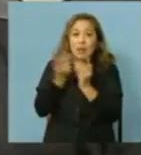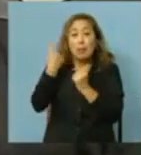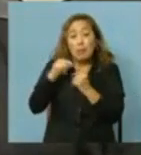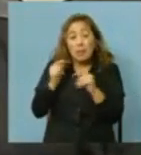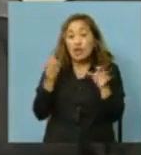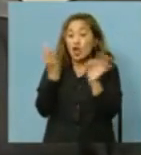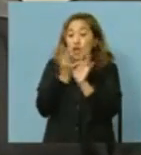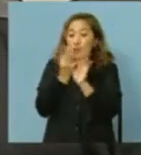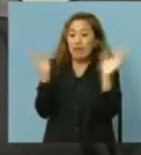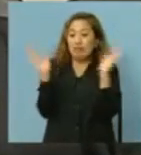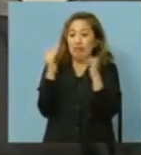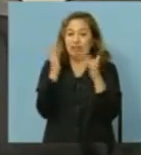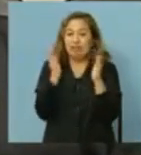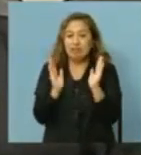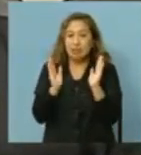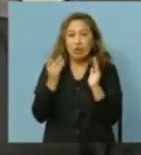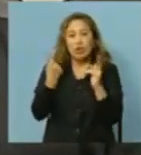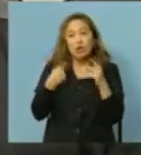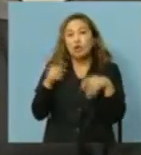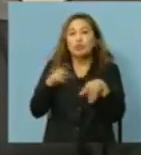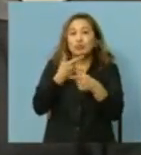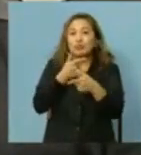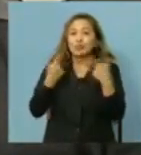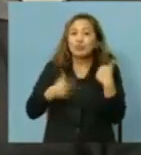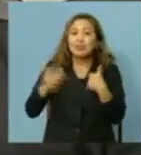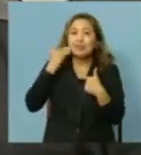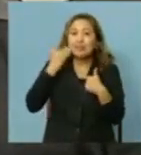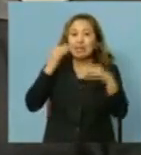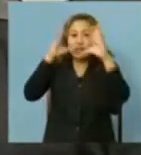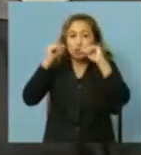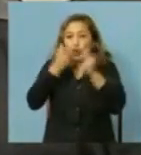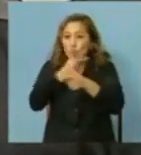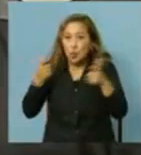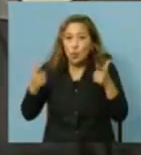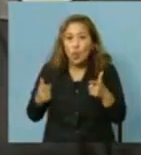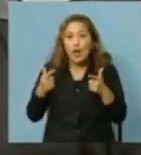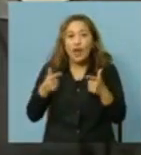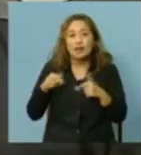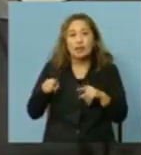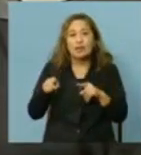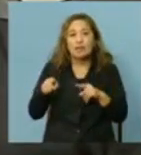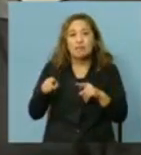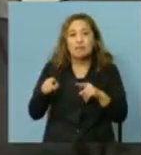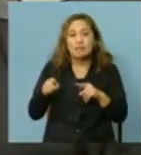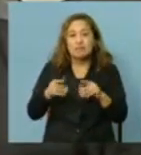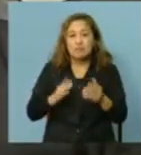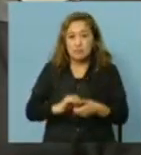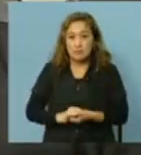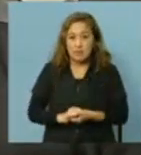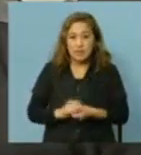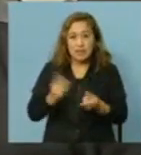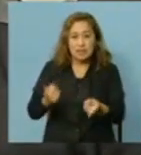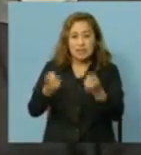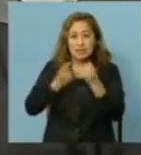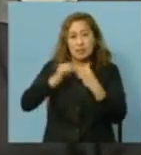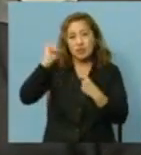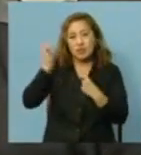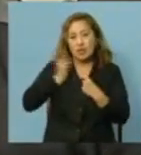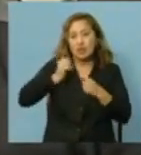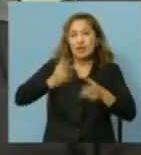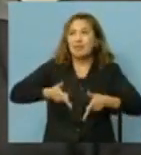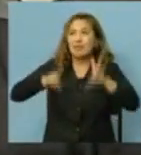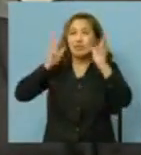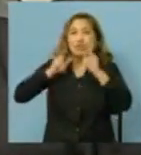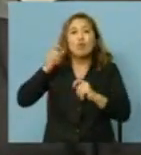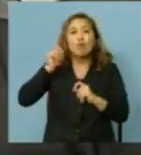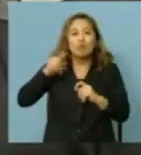chico también el colegio, y a pesar de que ya no tenemos los turnos tarde y el turno noche como desde un comienzo, necesitamos sí tener un edificio